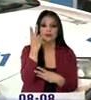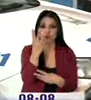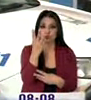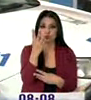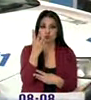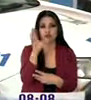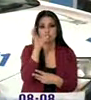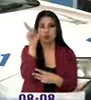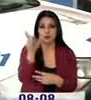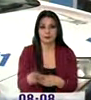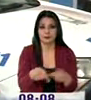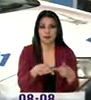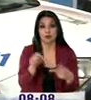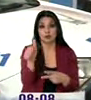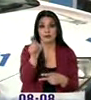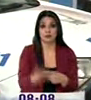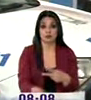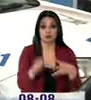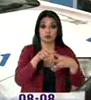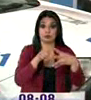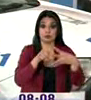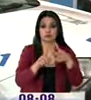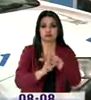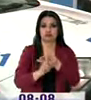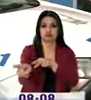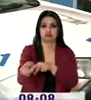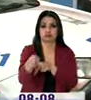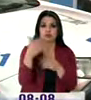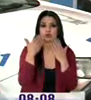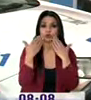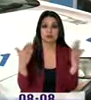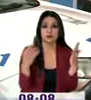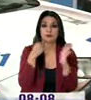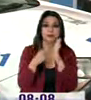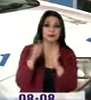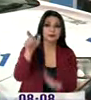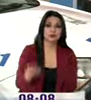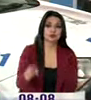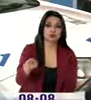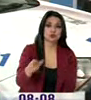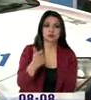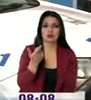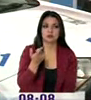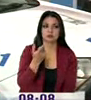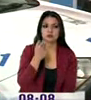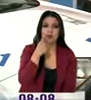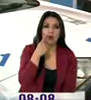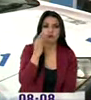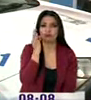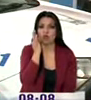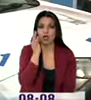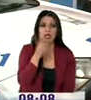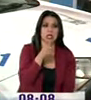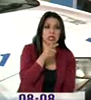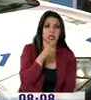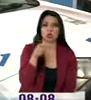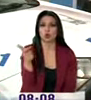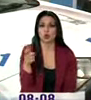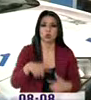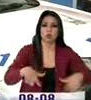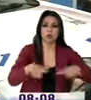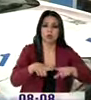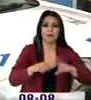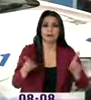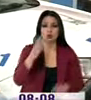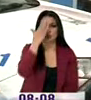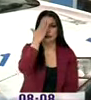se da la fuga. No podemos determinar la persona quién es o como espero tenemos indicios de qué